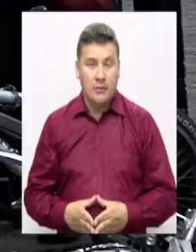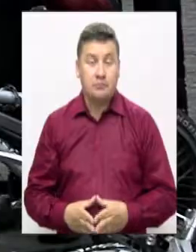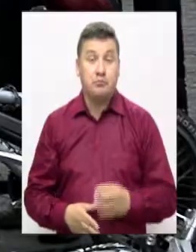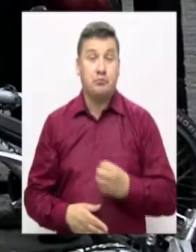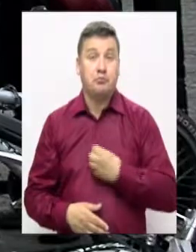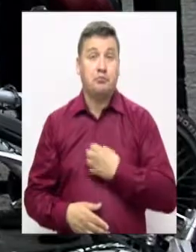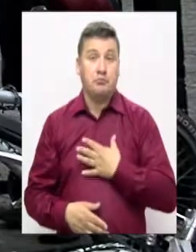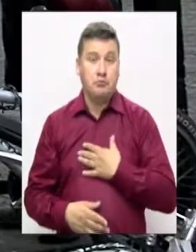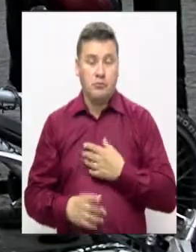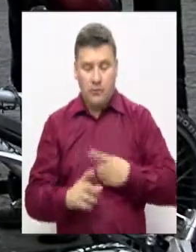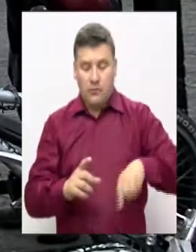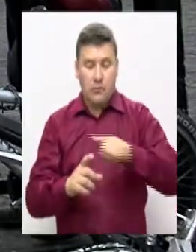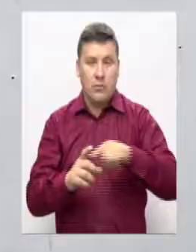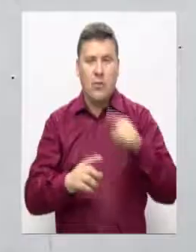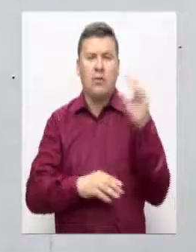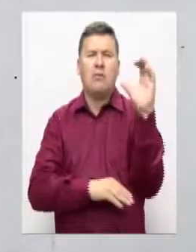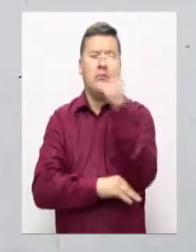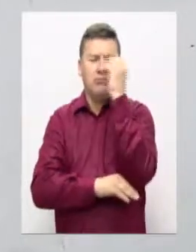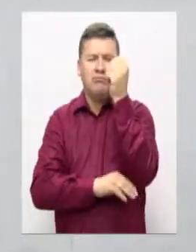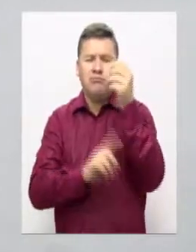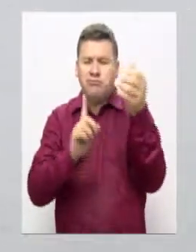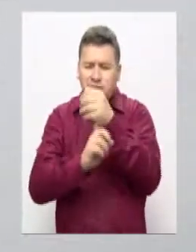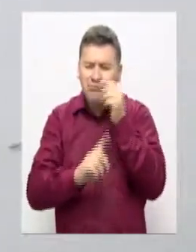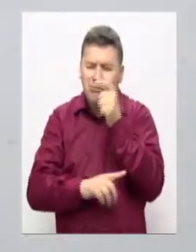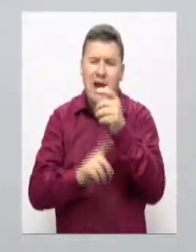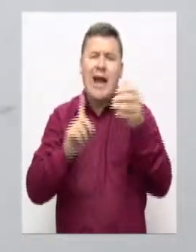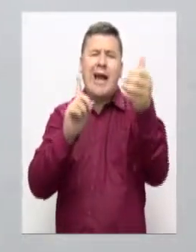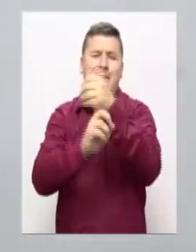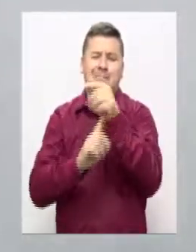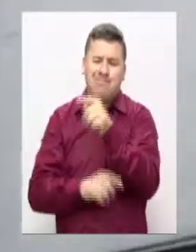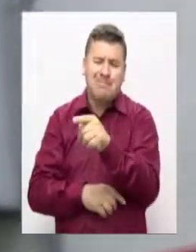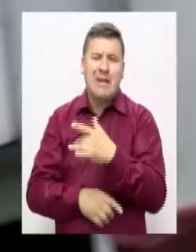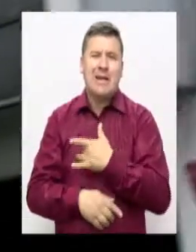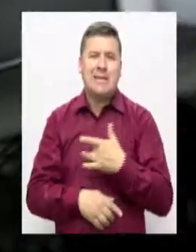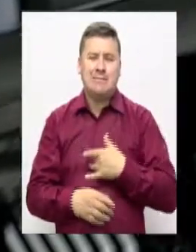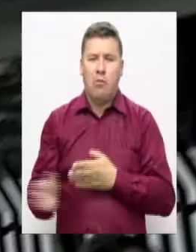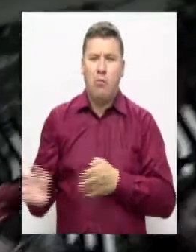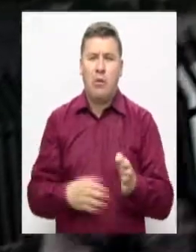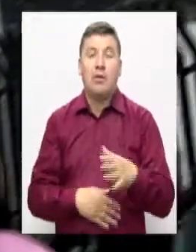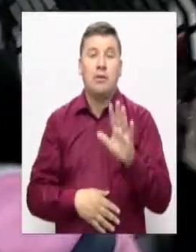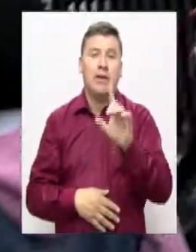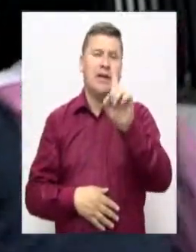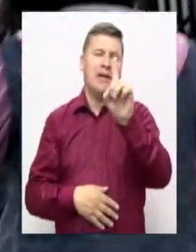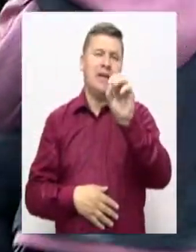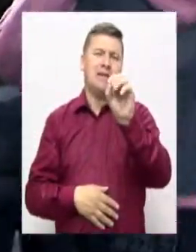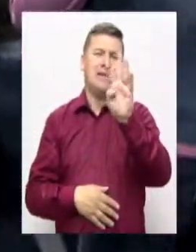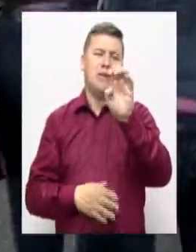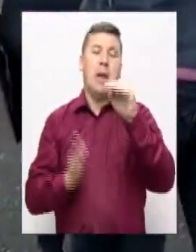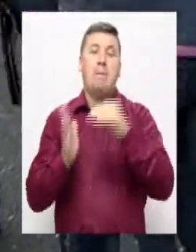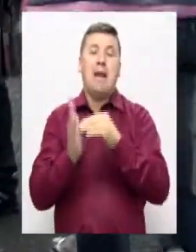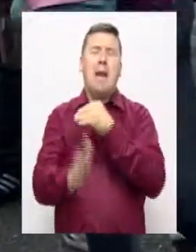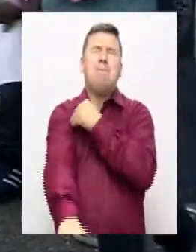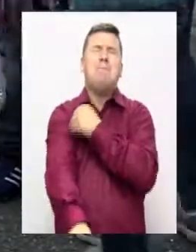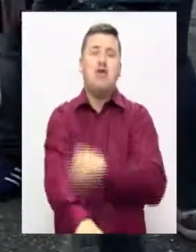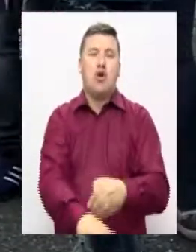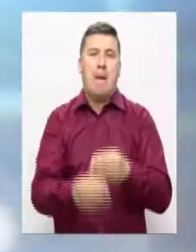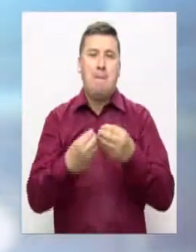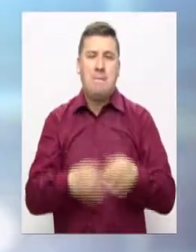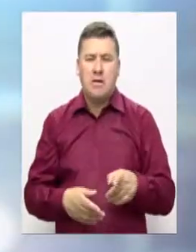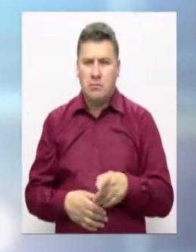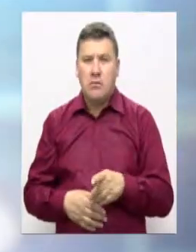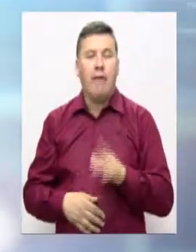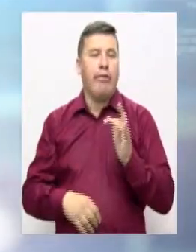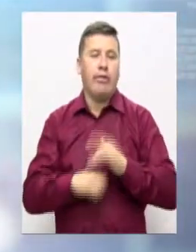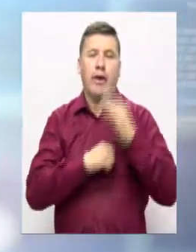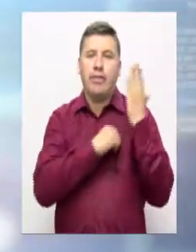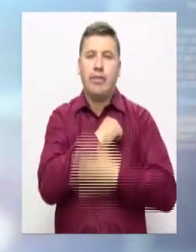En esta oportunidad, la Contraloría detectó una nueva desviación de los recursos de la salud por más de 69 mil millones de pesos, por